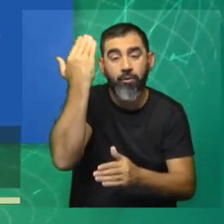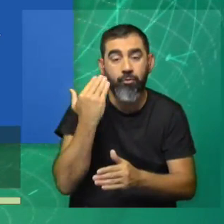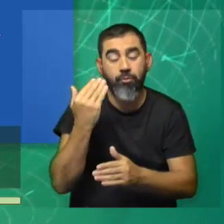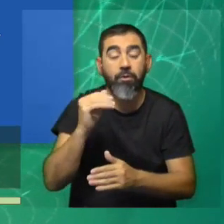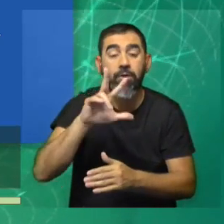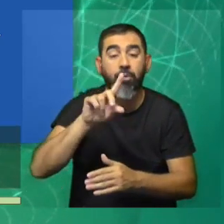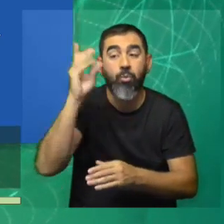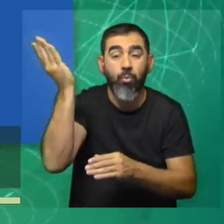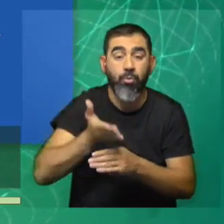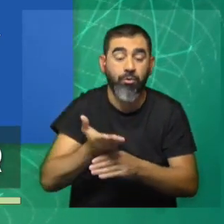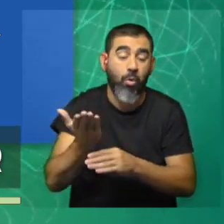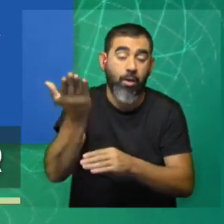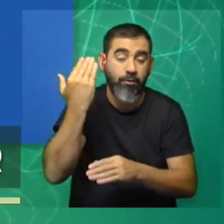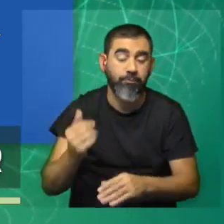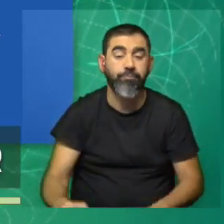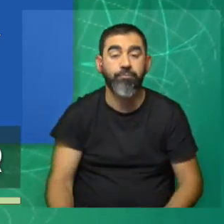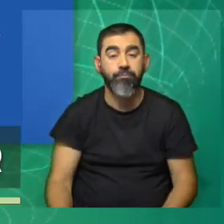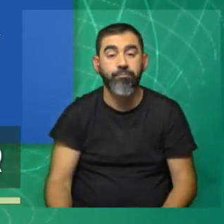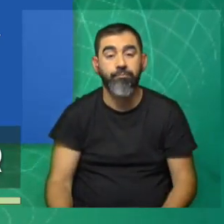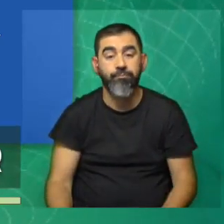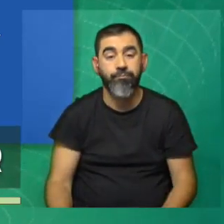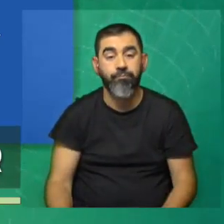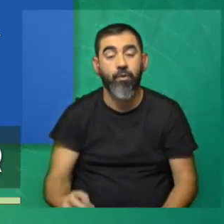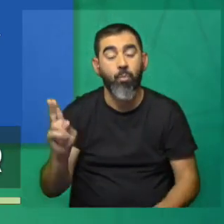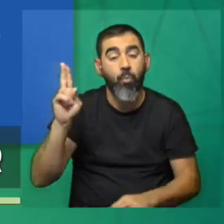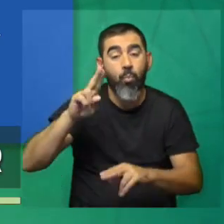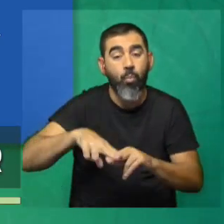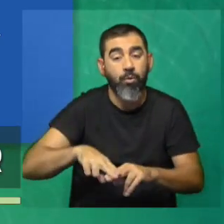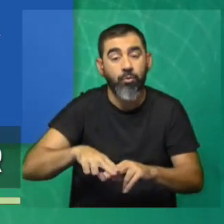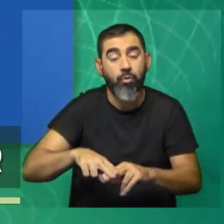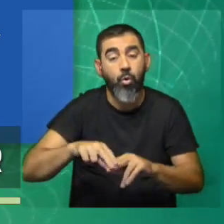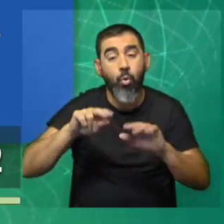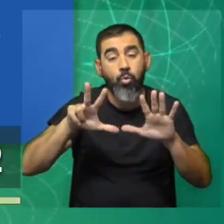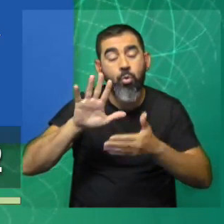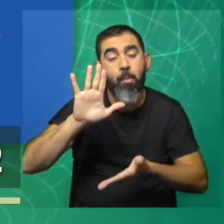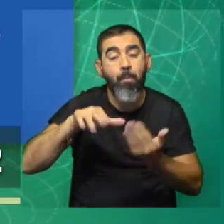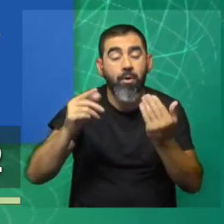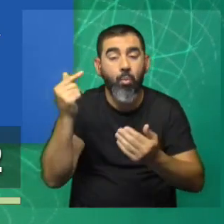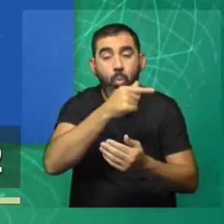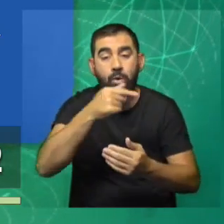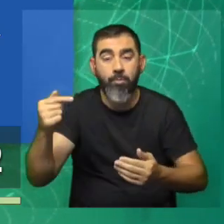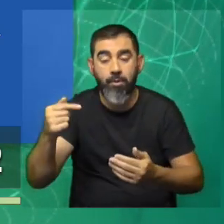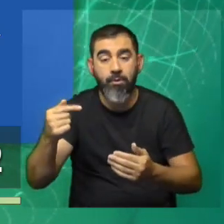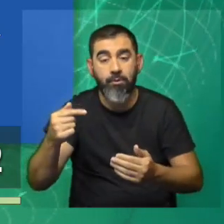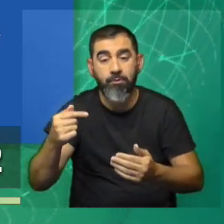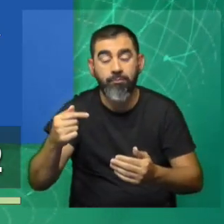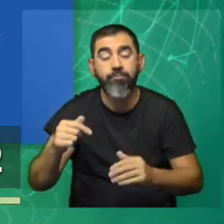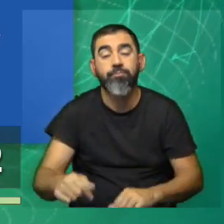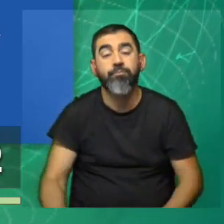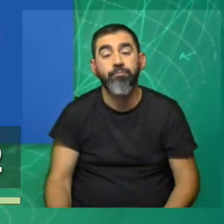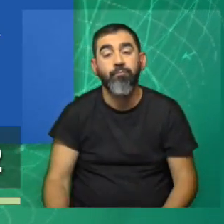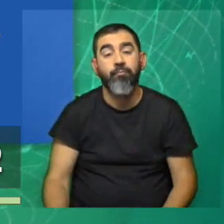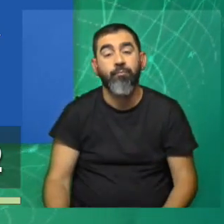de 31,5%. En el caso de los fallecimientos, se aumentaron en 8 de una semana a otra. Cuando se realizó el reporte,